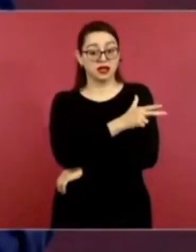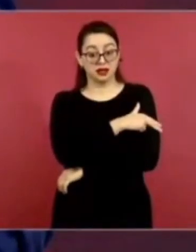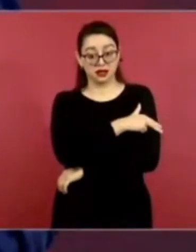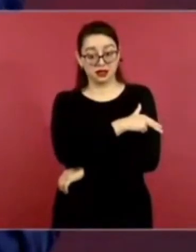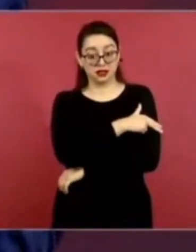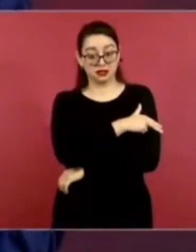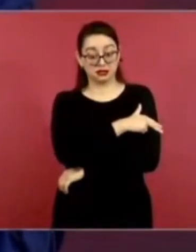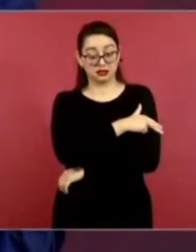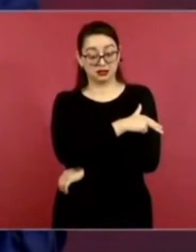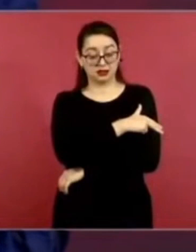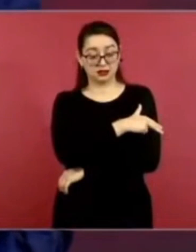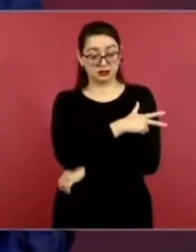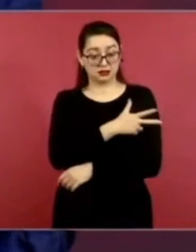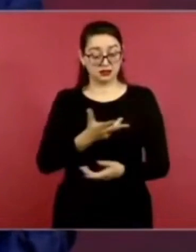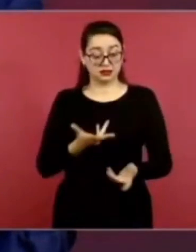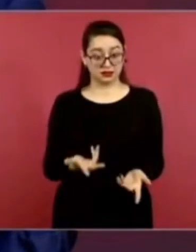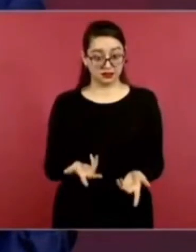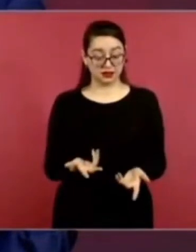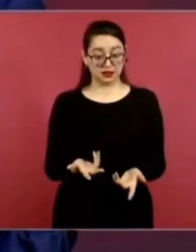Y